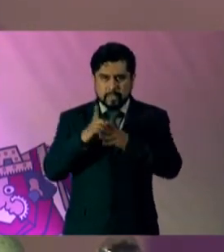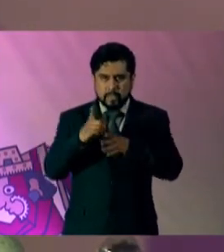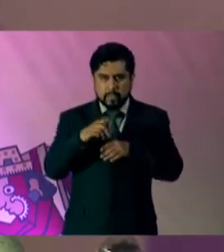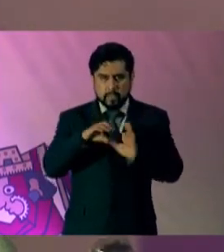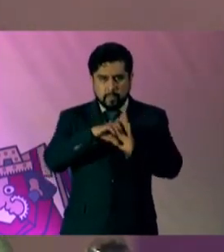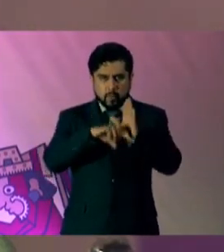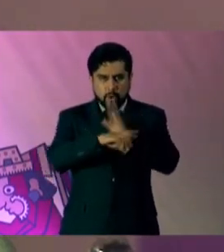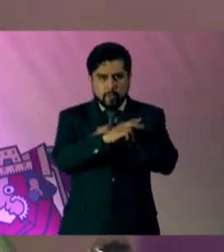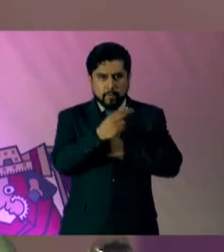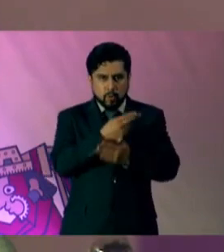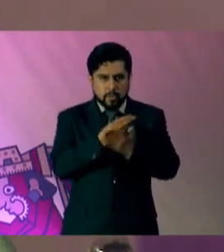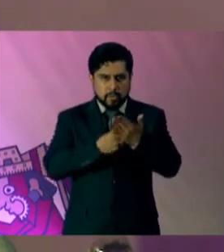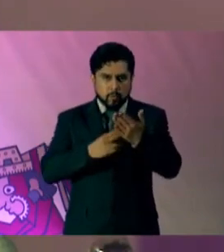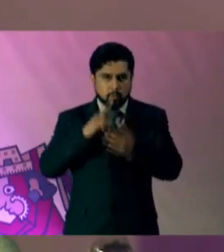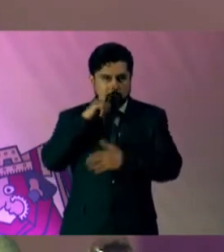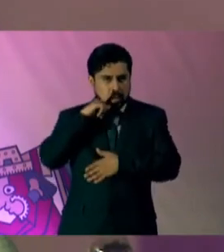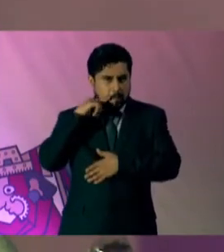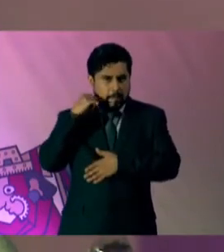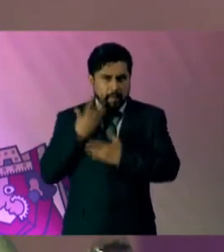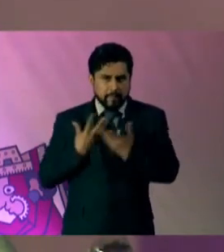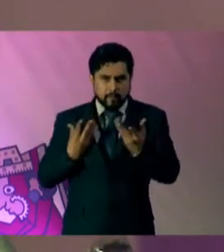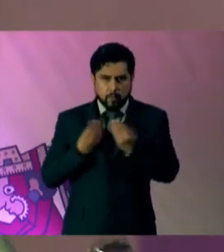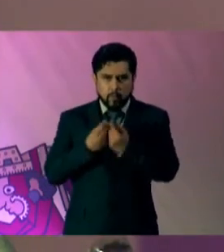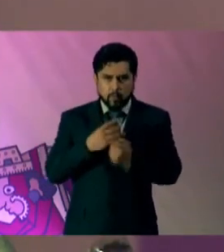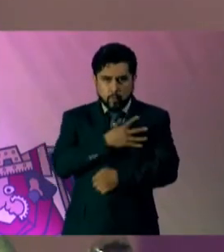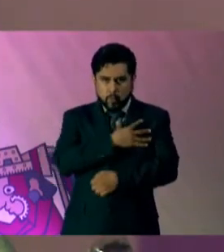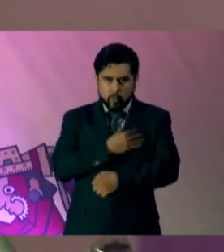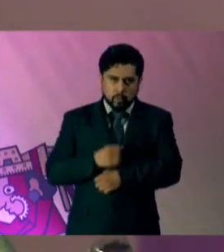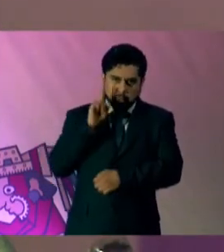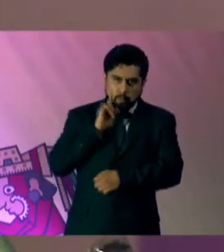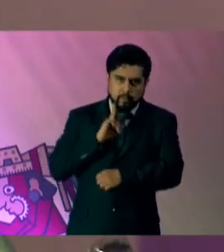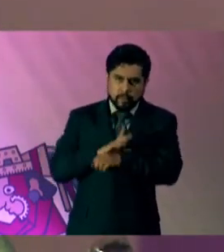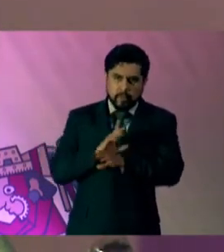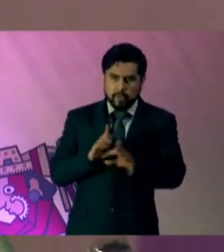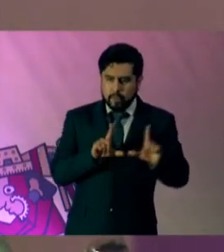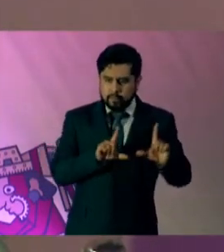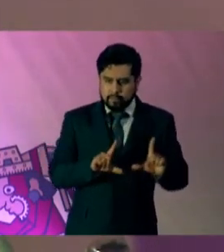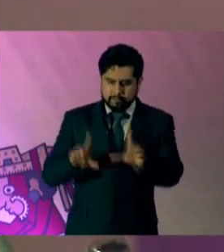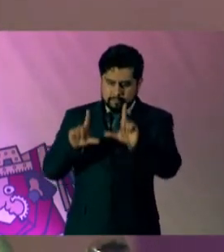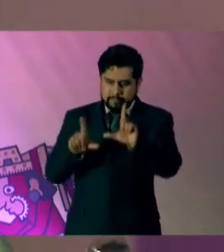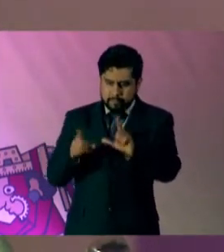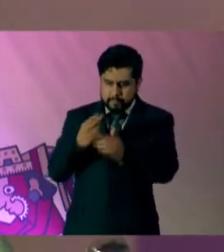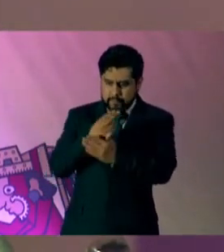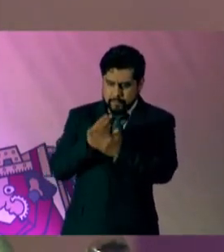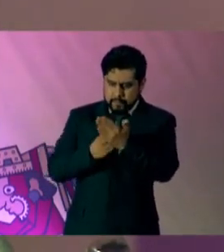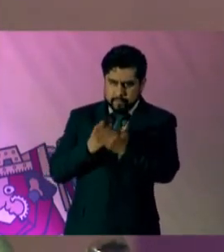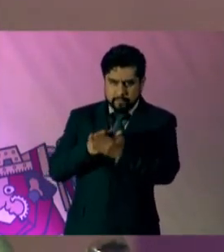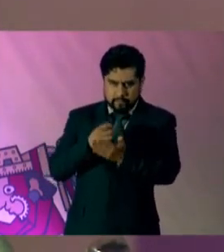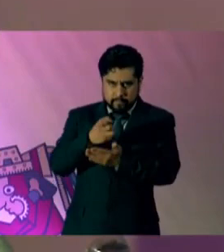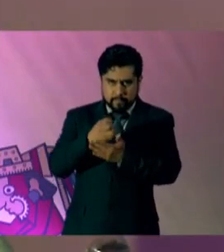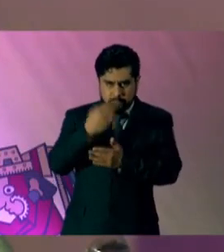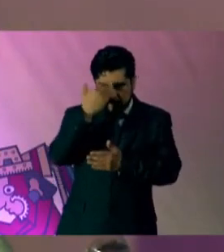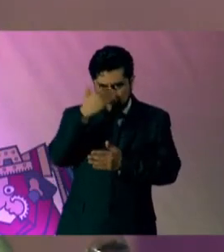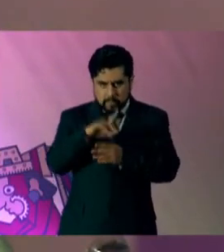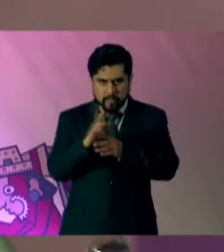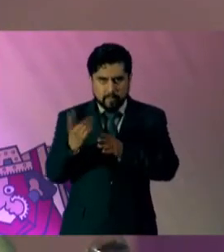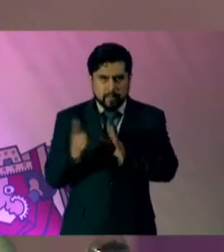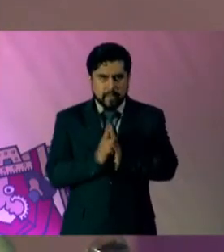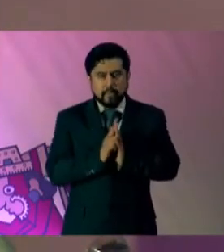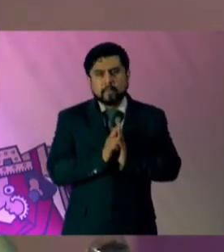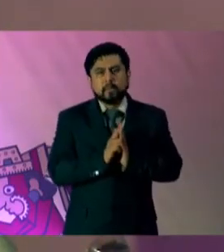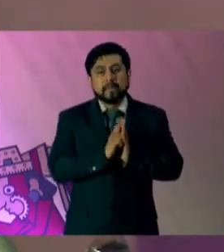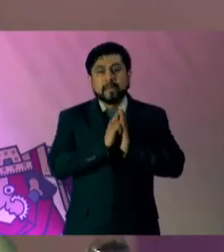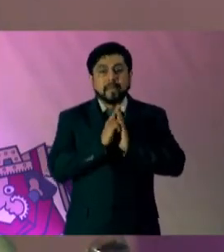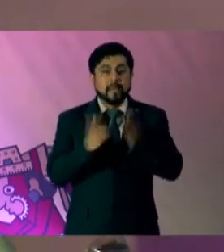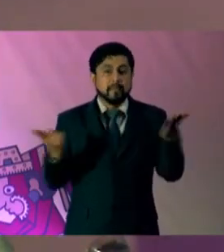que es muy entrañable ya que ya después por composición para que como ustedes saben vientos del pueblo tiene que ser lo más